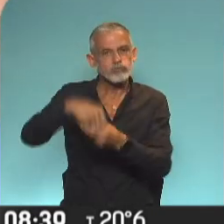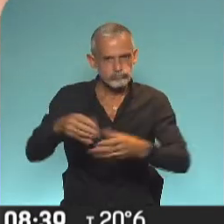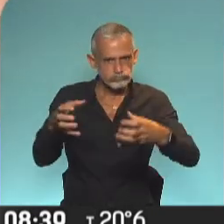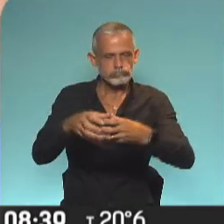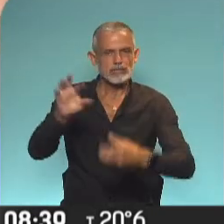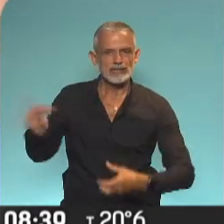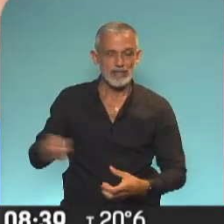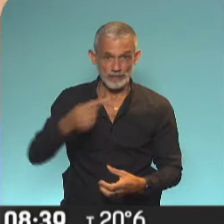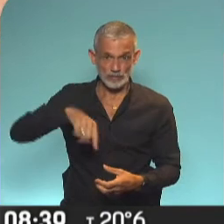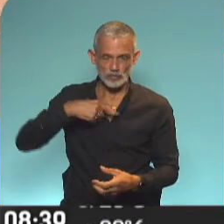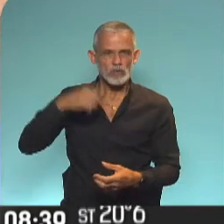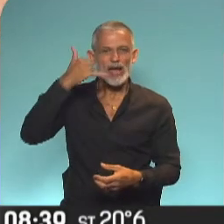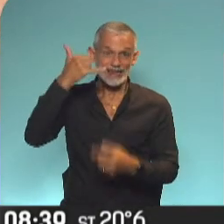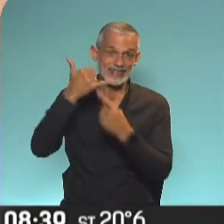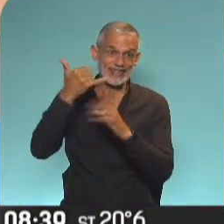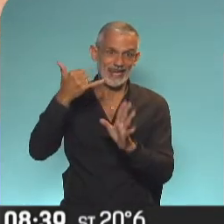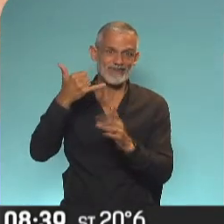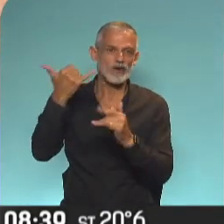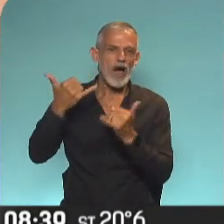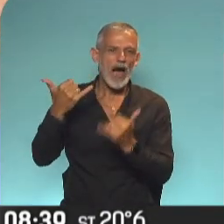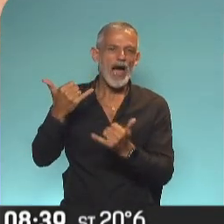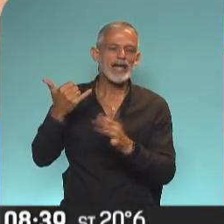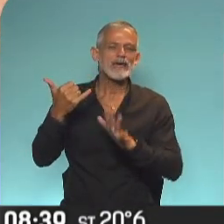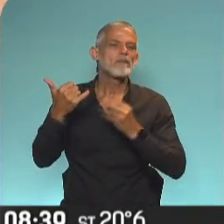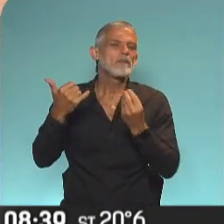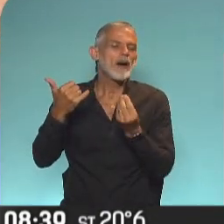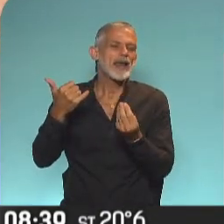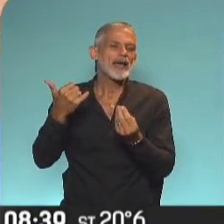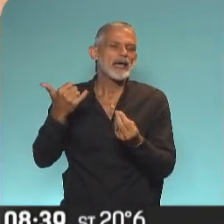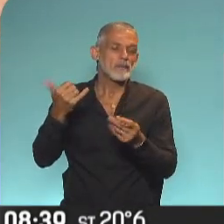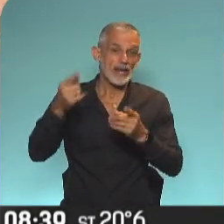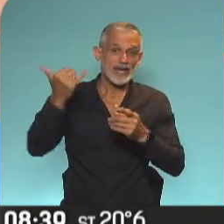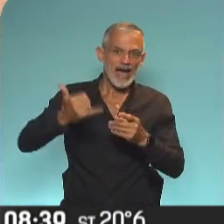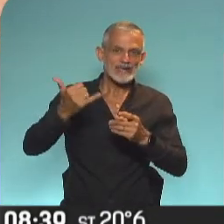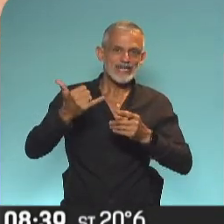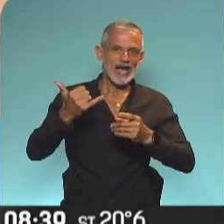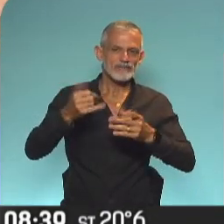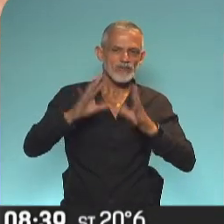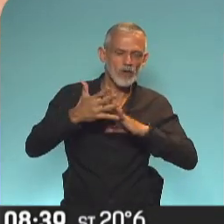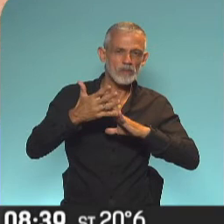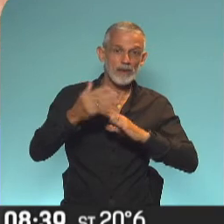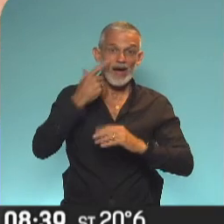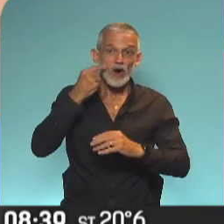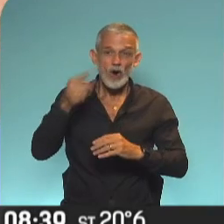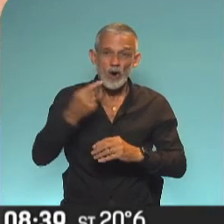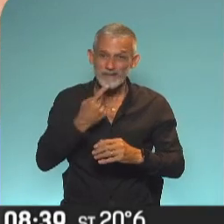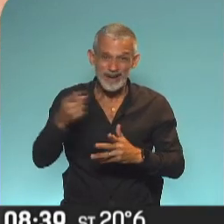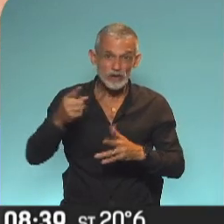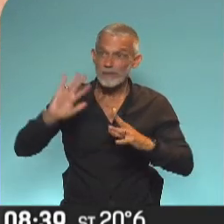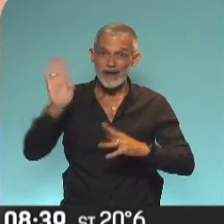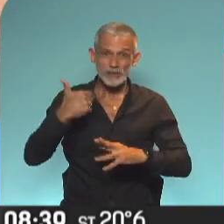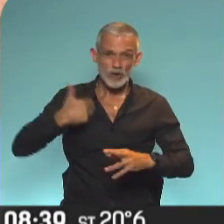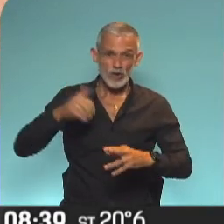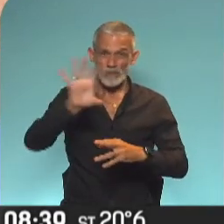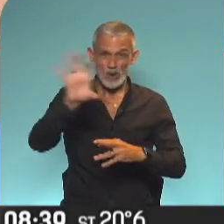Nosotras pusimos esta línea, estamos trabajando y estamos trabajando también para que haya dispositivos de varones en todo el territorio de